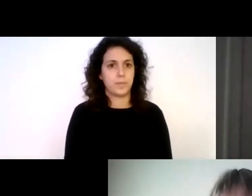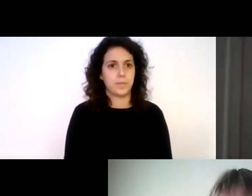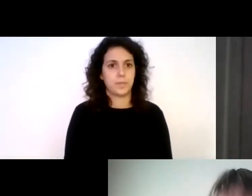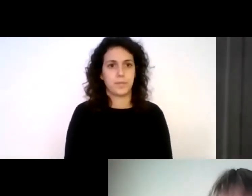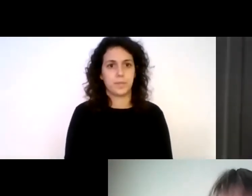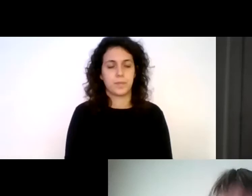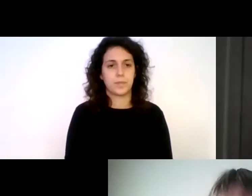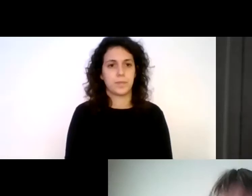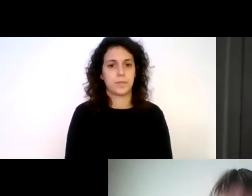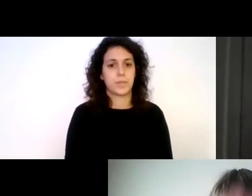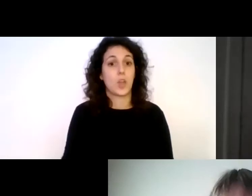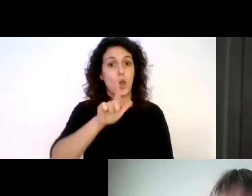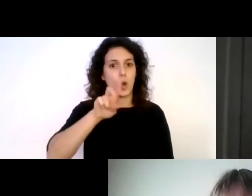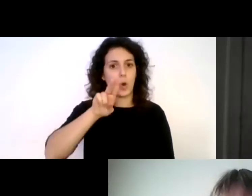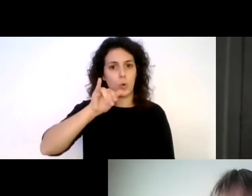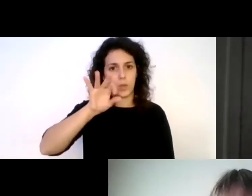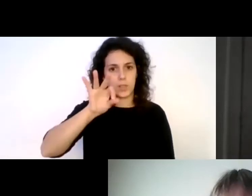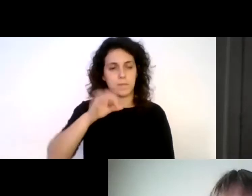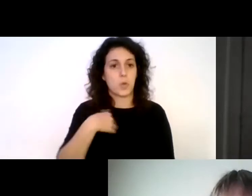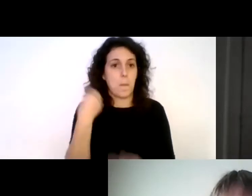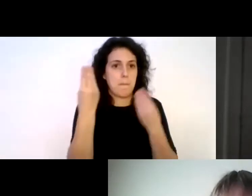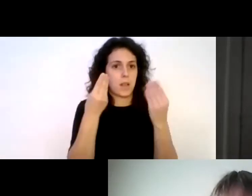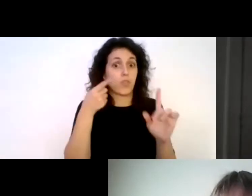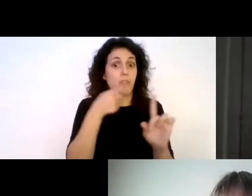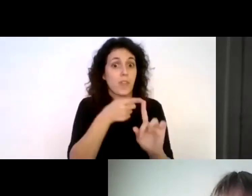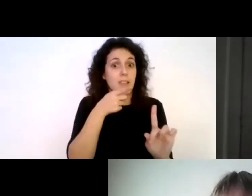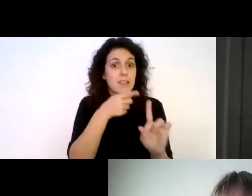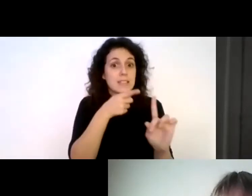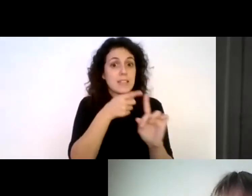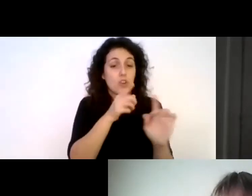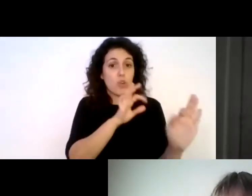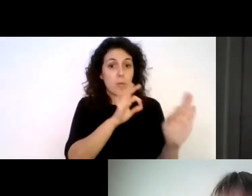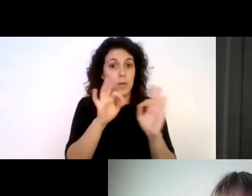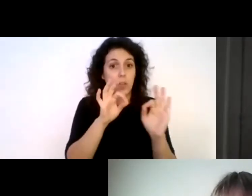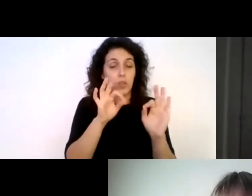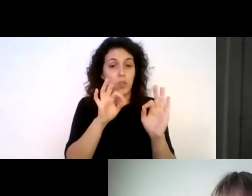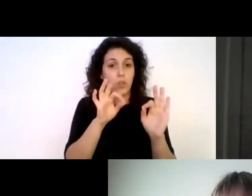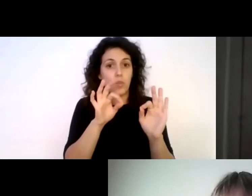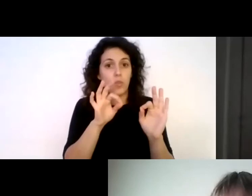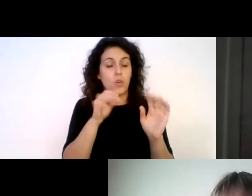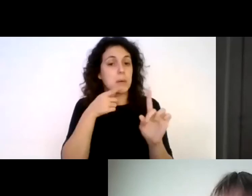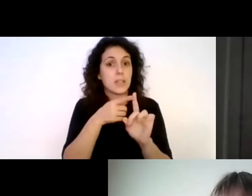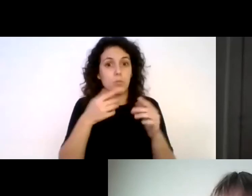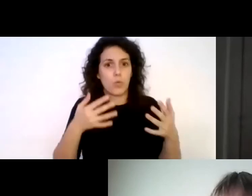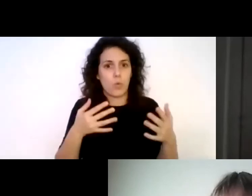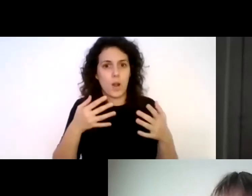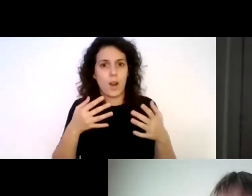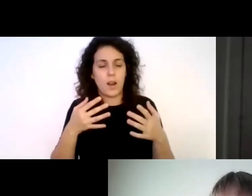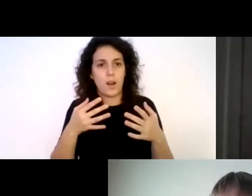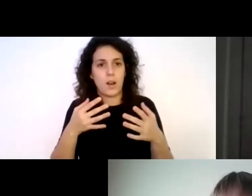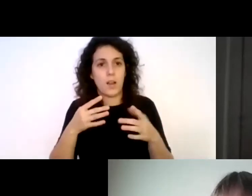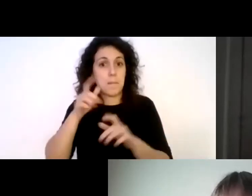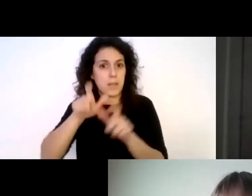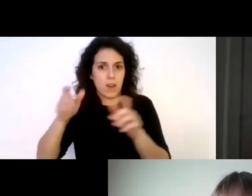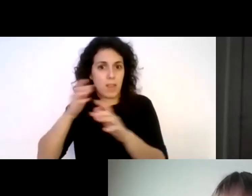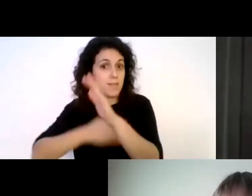Bueno, yo creo que un destino que esté preparado para recibir a personas con cualquier tipo de